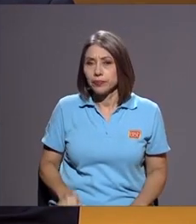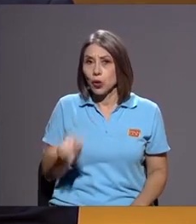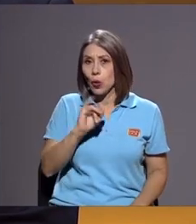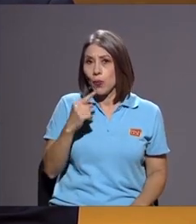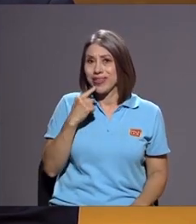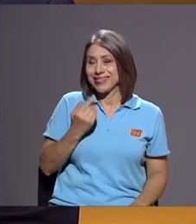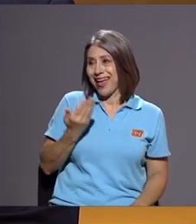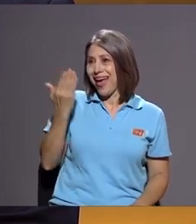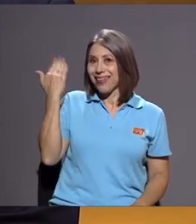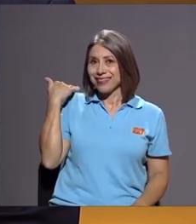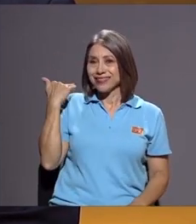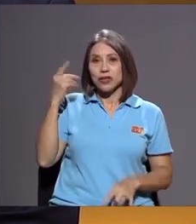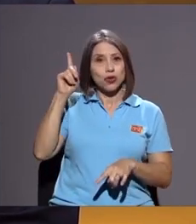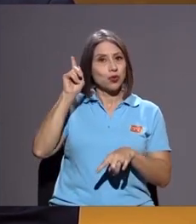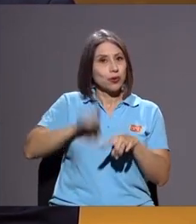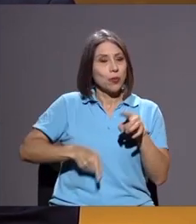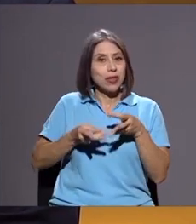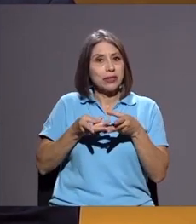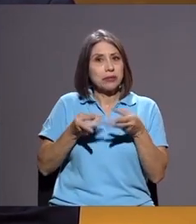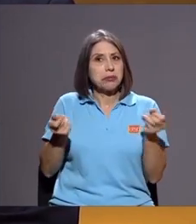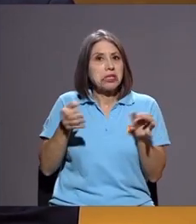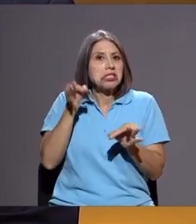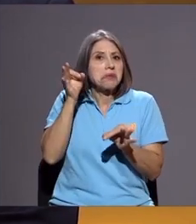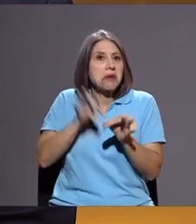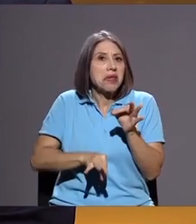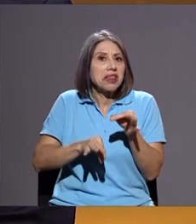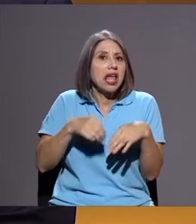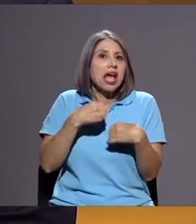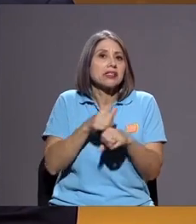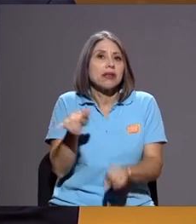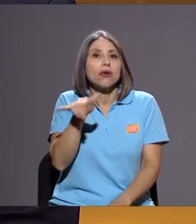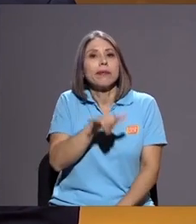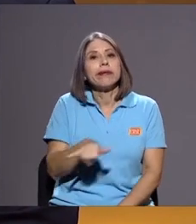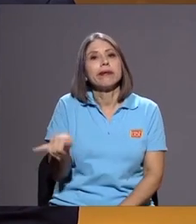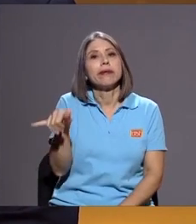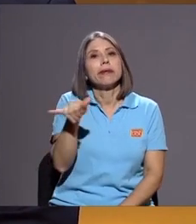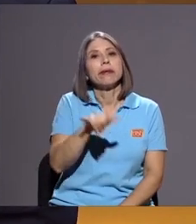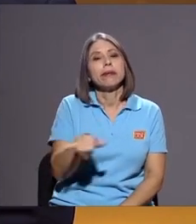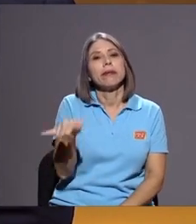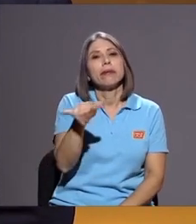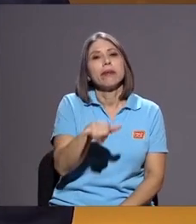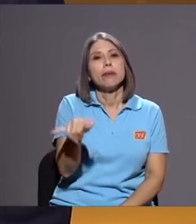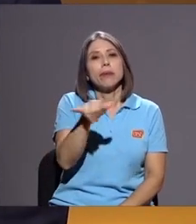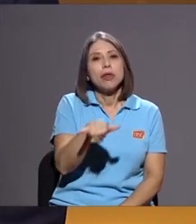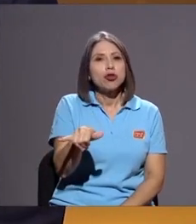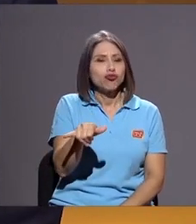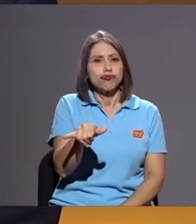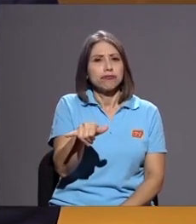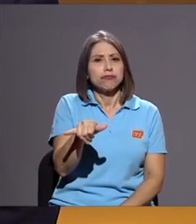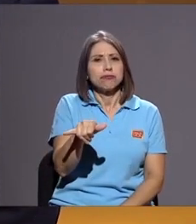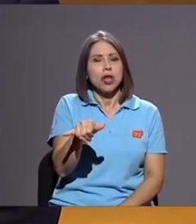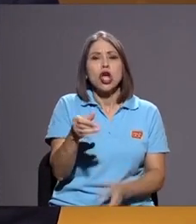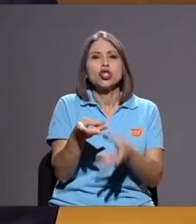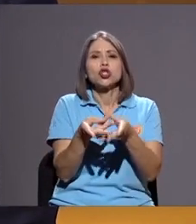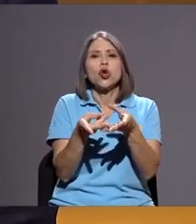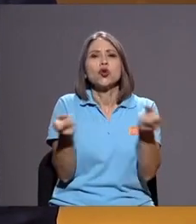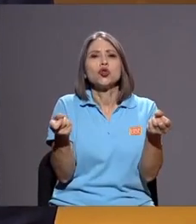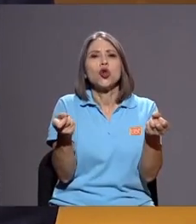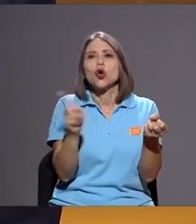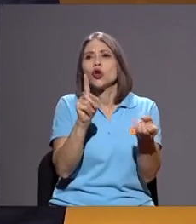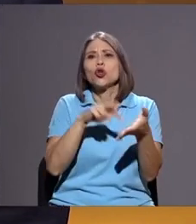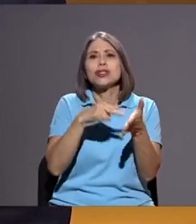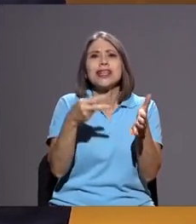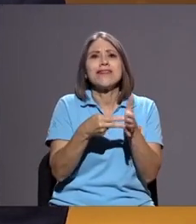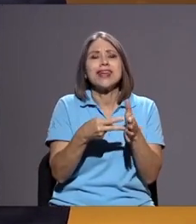no es posible salir simplemente haciendo más de lo mismo de la solución de los problemas no es ponerle más plata del